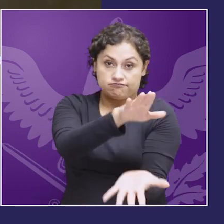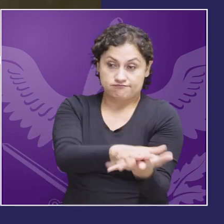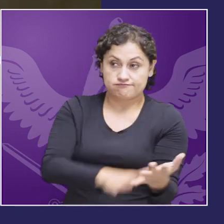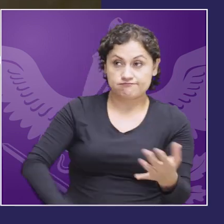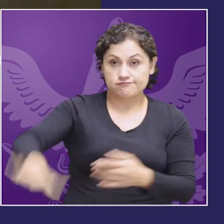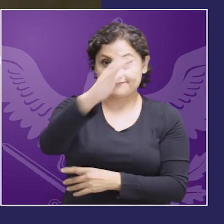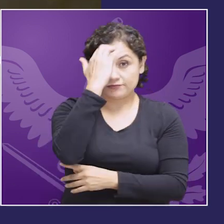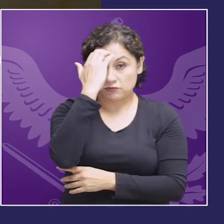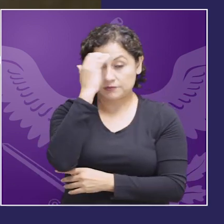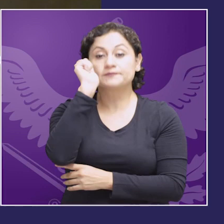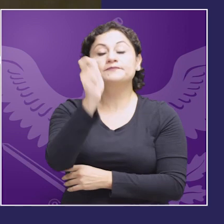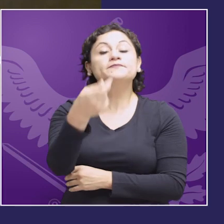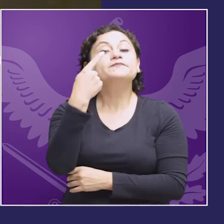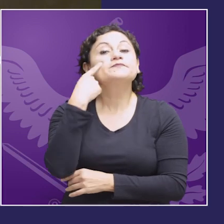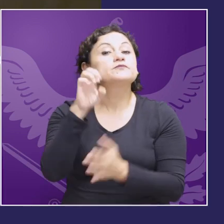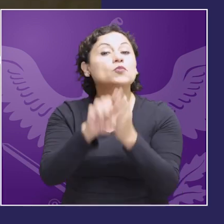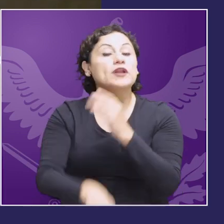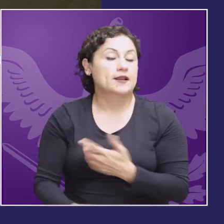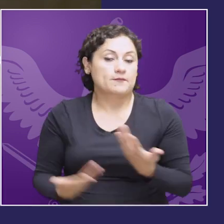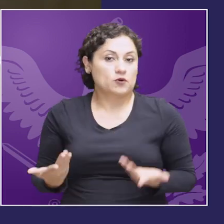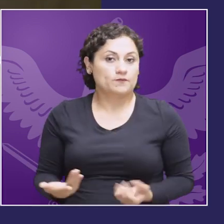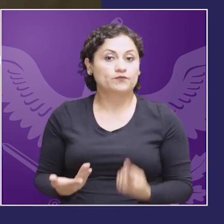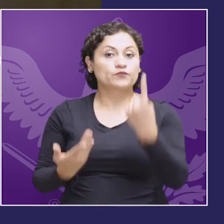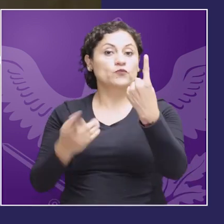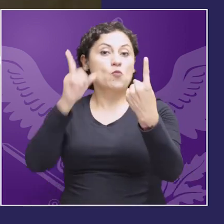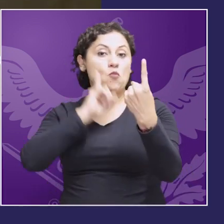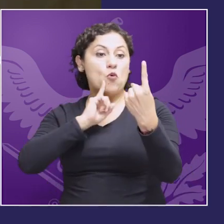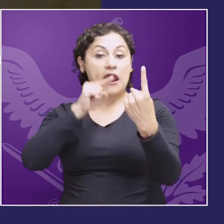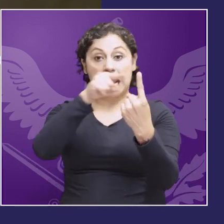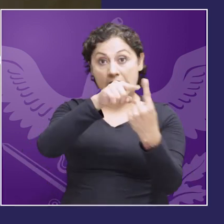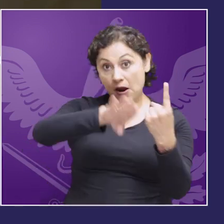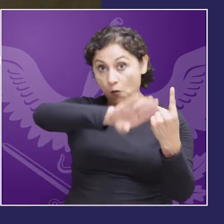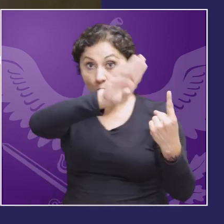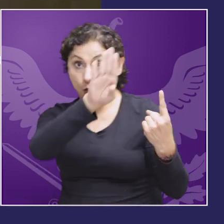responder a esta pregunta a partir de casos particulares, de casos documentados.